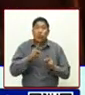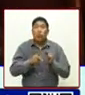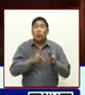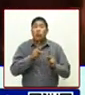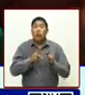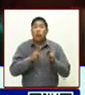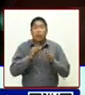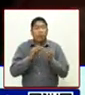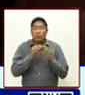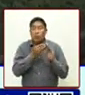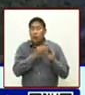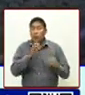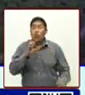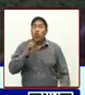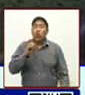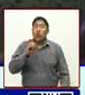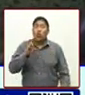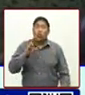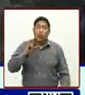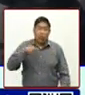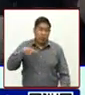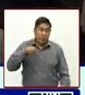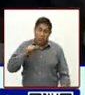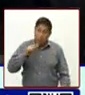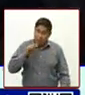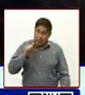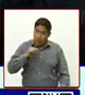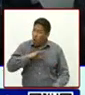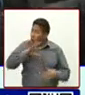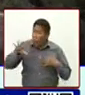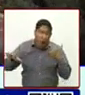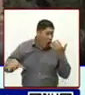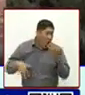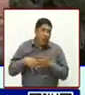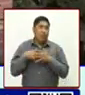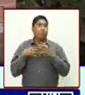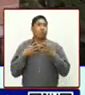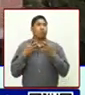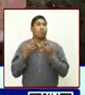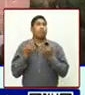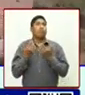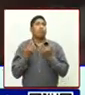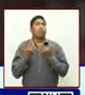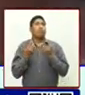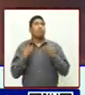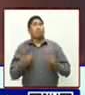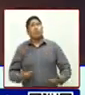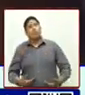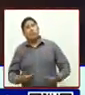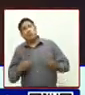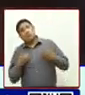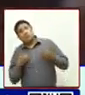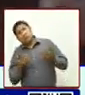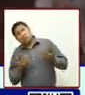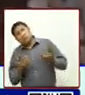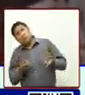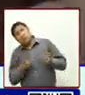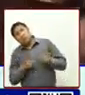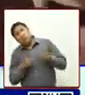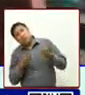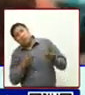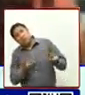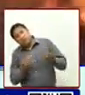Coripata, todos los de Coripata ahorita están en Coripata esperando el cuerpito de la